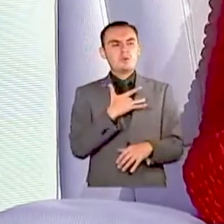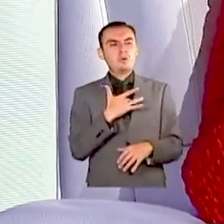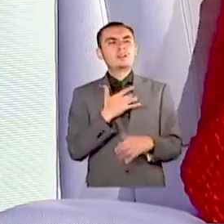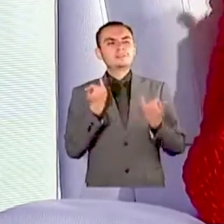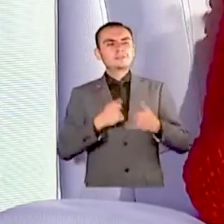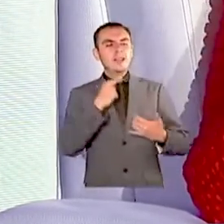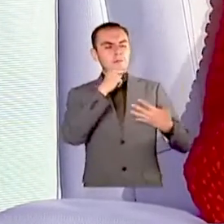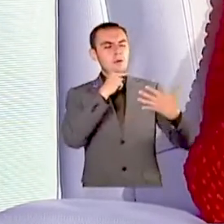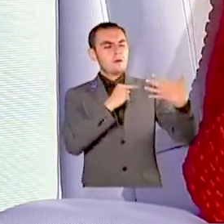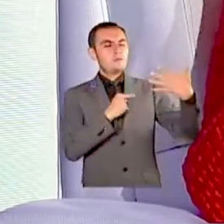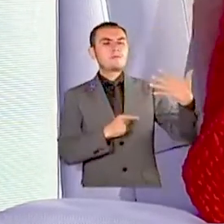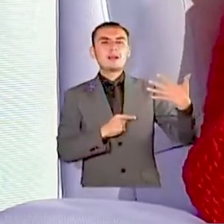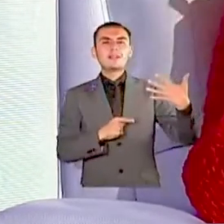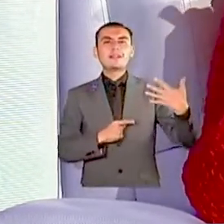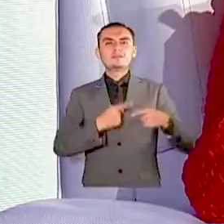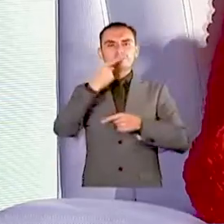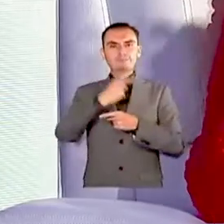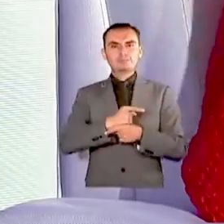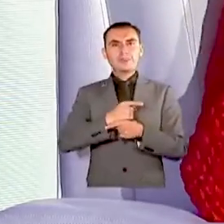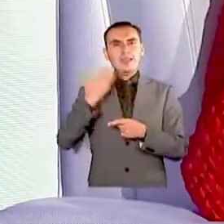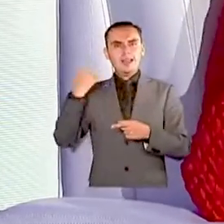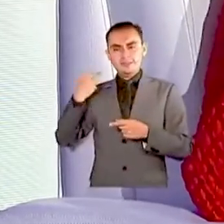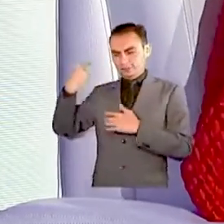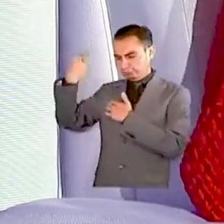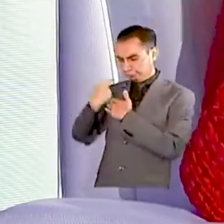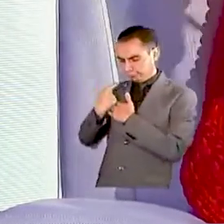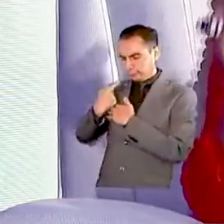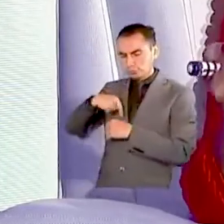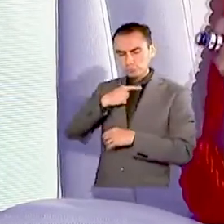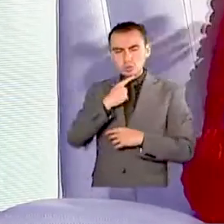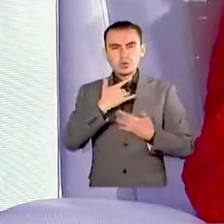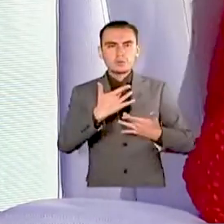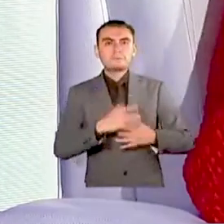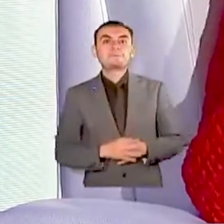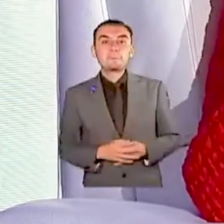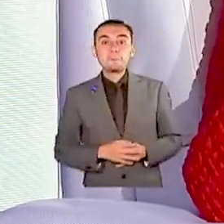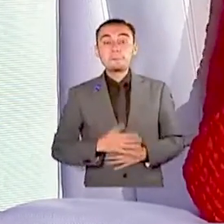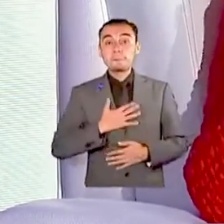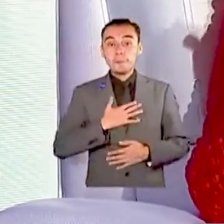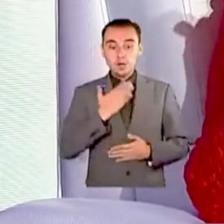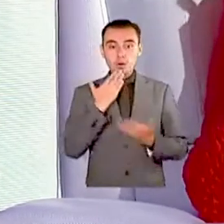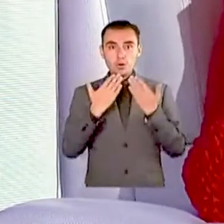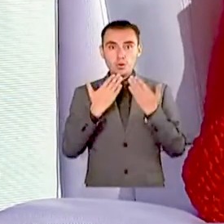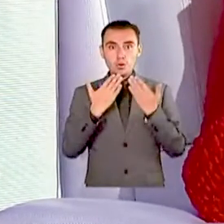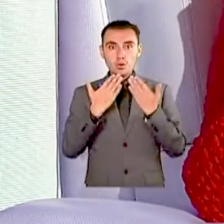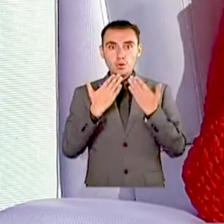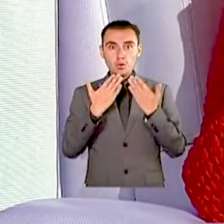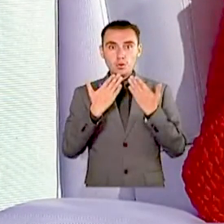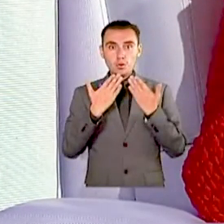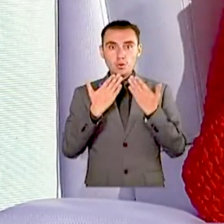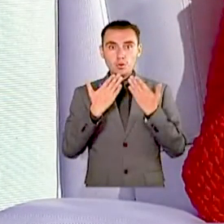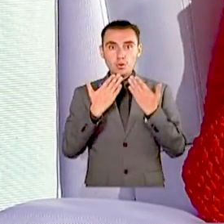los deberes impuestos, de las obligaciones impuestas. Yo confío en que el diálogo con